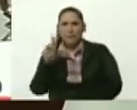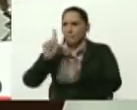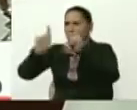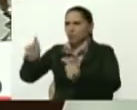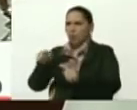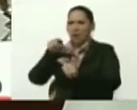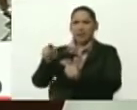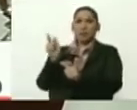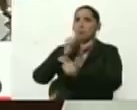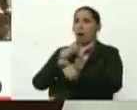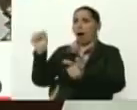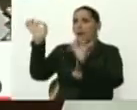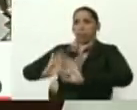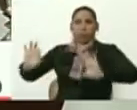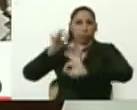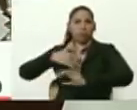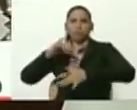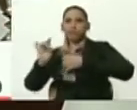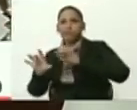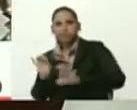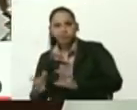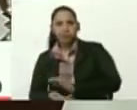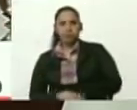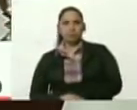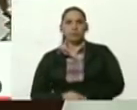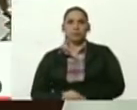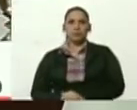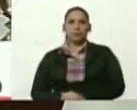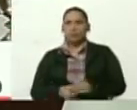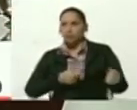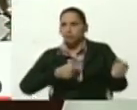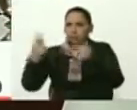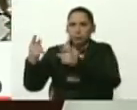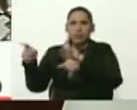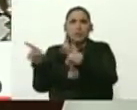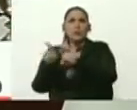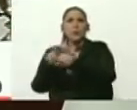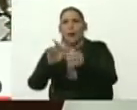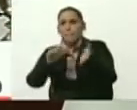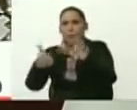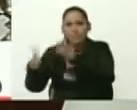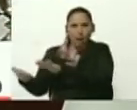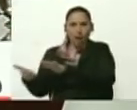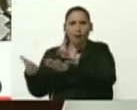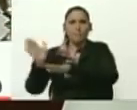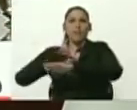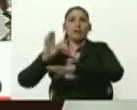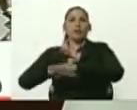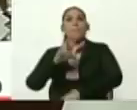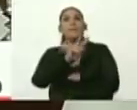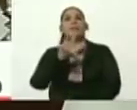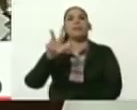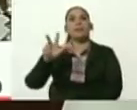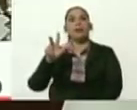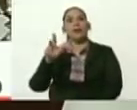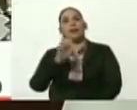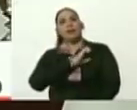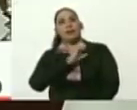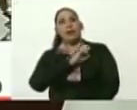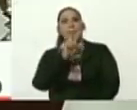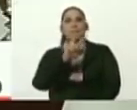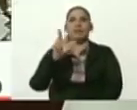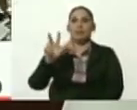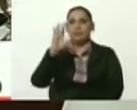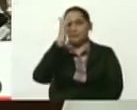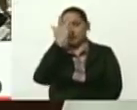sin piedad, despiadada, para llevarlos a un matadero, como ocurrió el 23 de enero, el 23 de febrero,